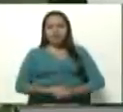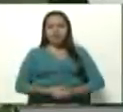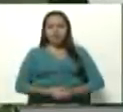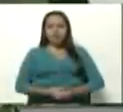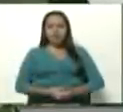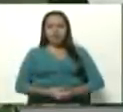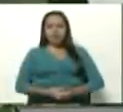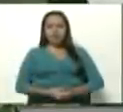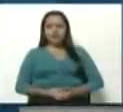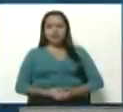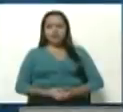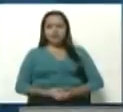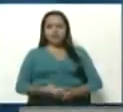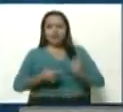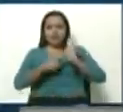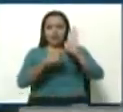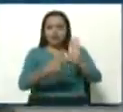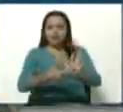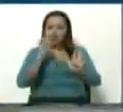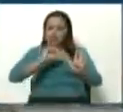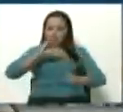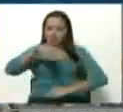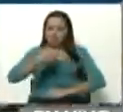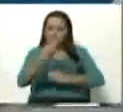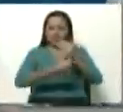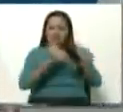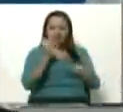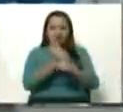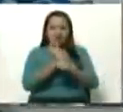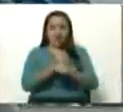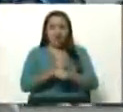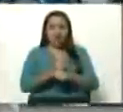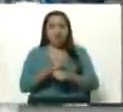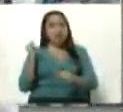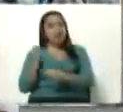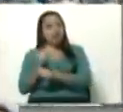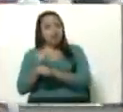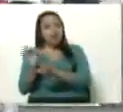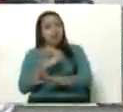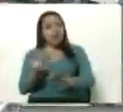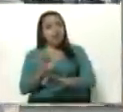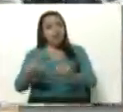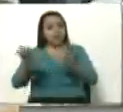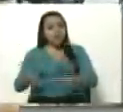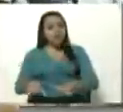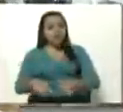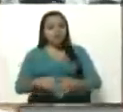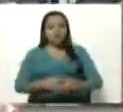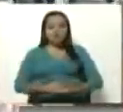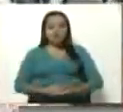Son muestras de que sí se puede y que al trabajo nada ni nadie le gana.